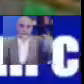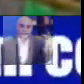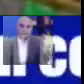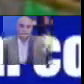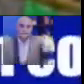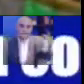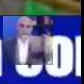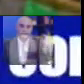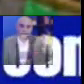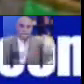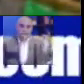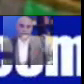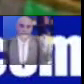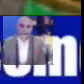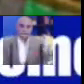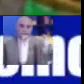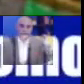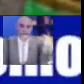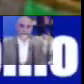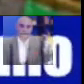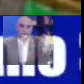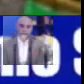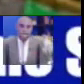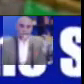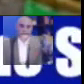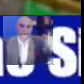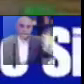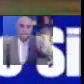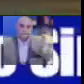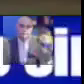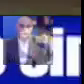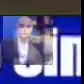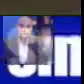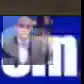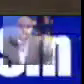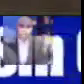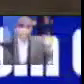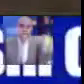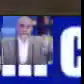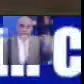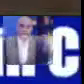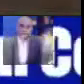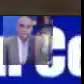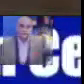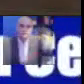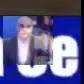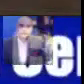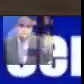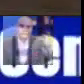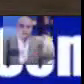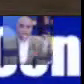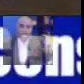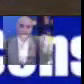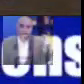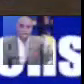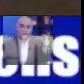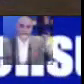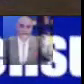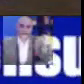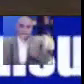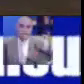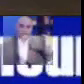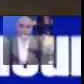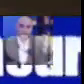tiempos en radio y televisión en materia electoral. Y eso está perfecto, Vicente, porque está la